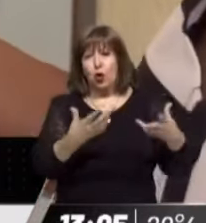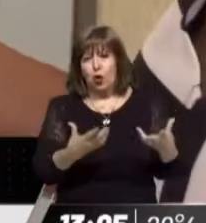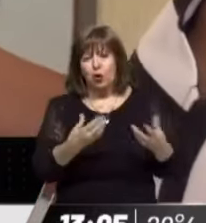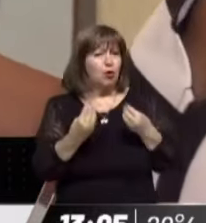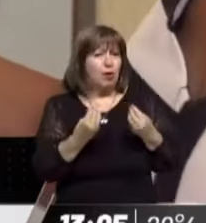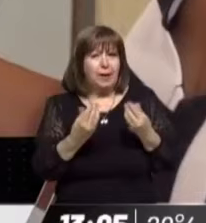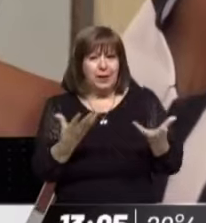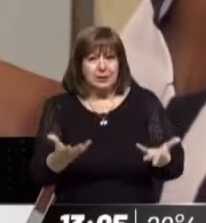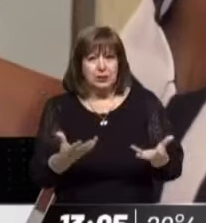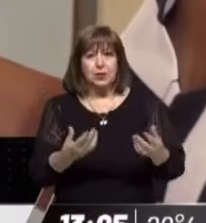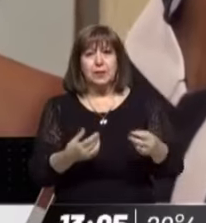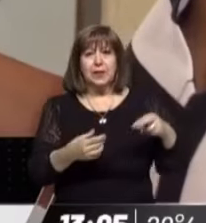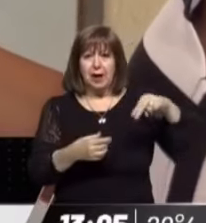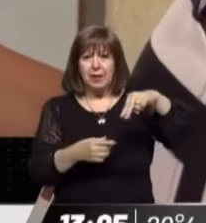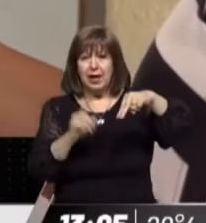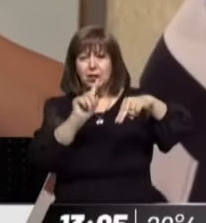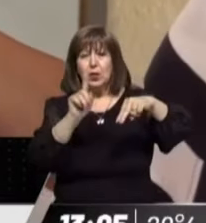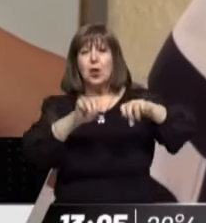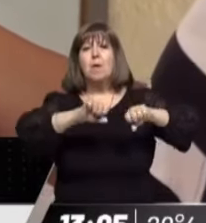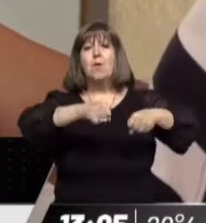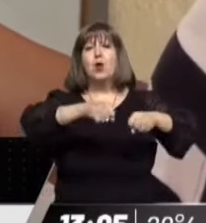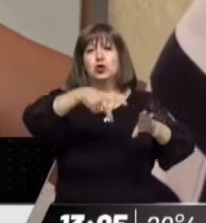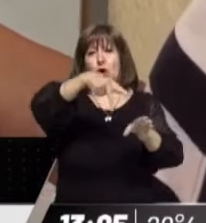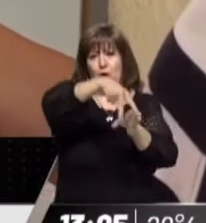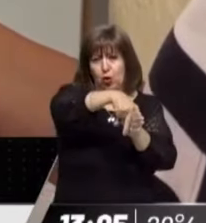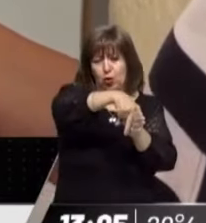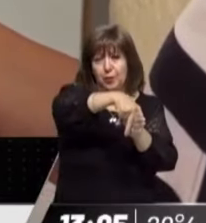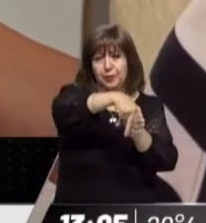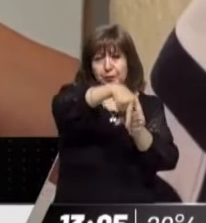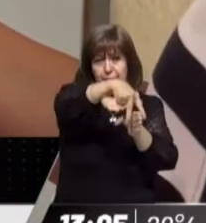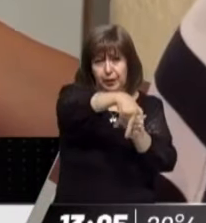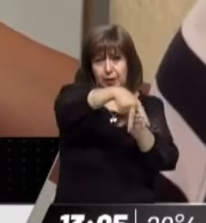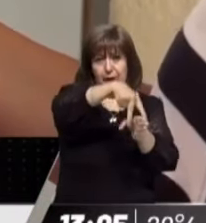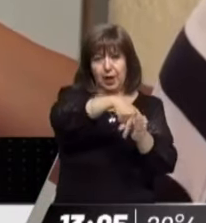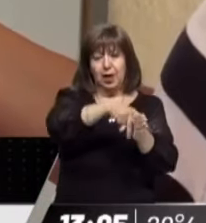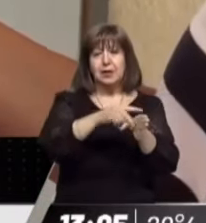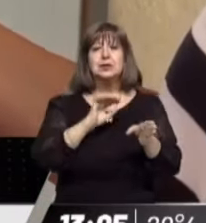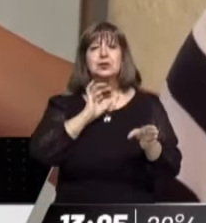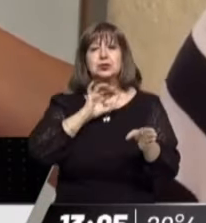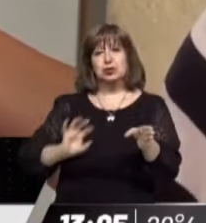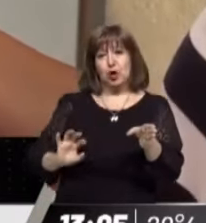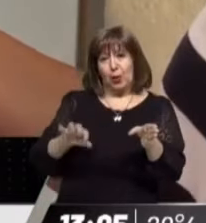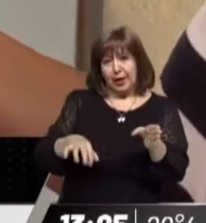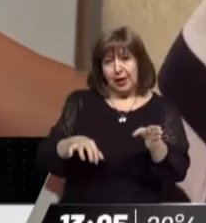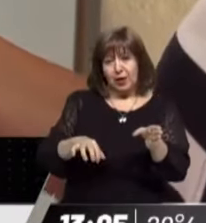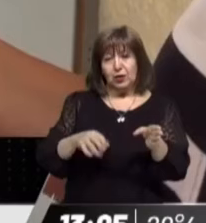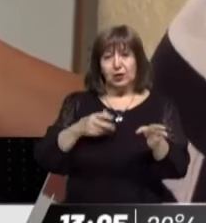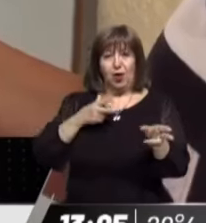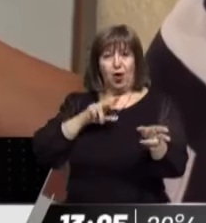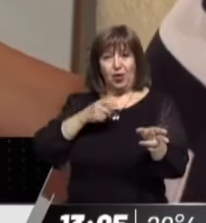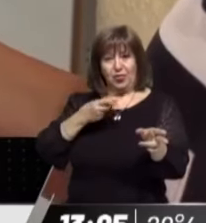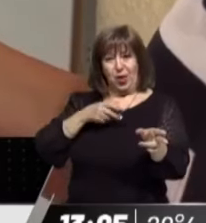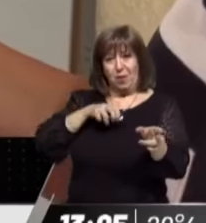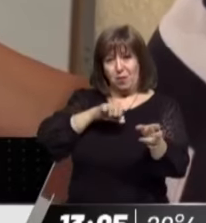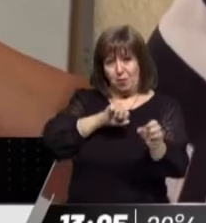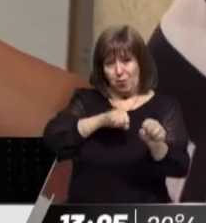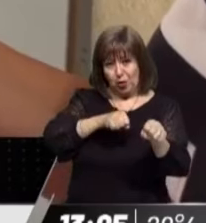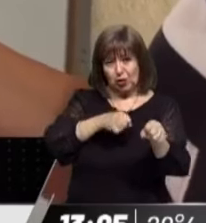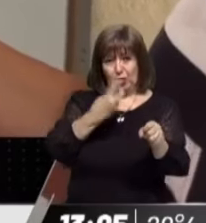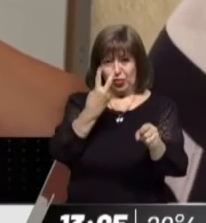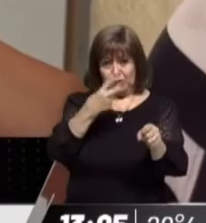situación mi hijo iba a bordo una moto eh con con mi sobrino él en otra moto y venían